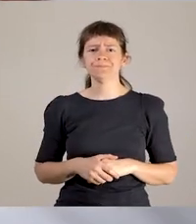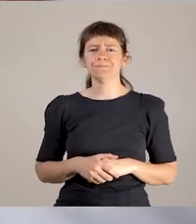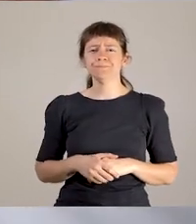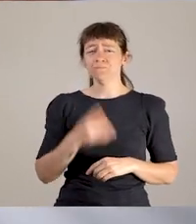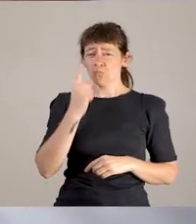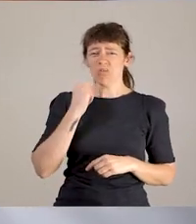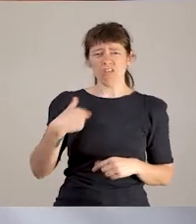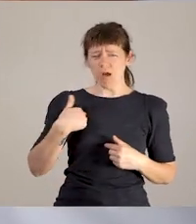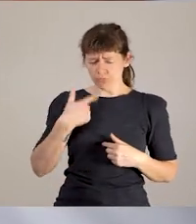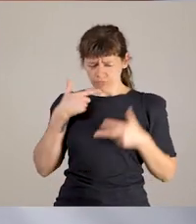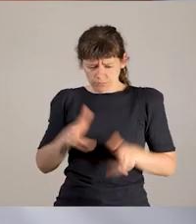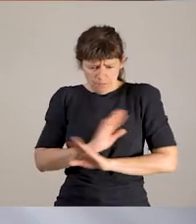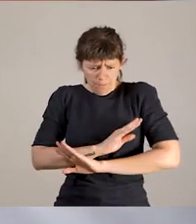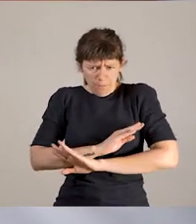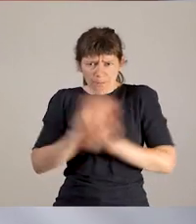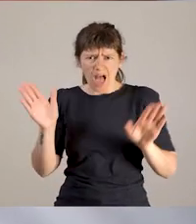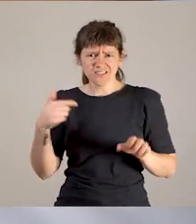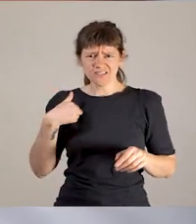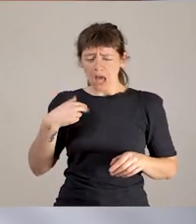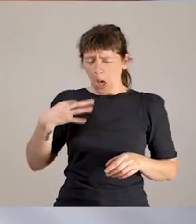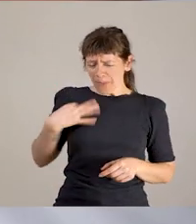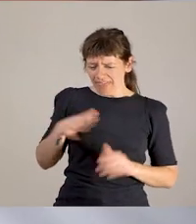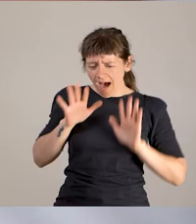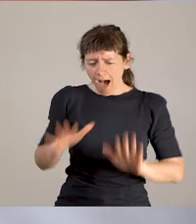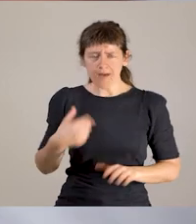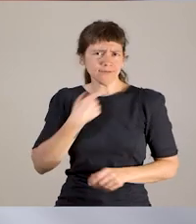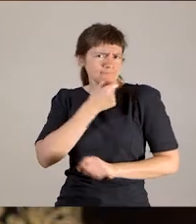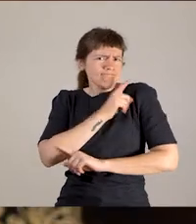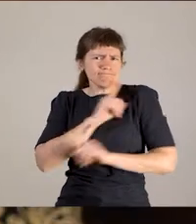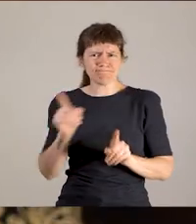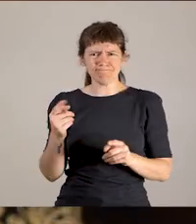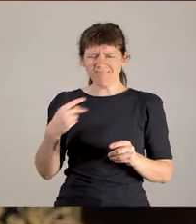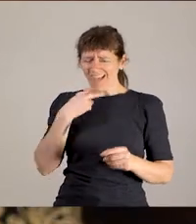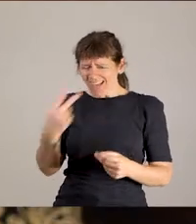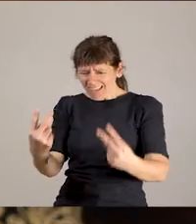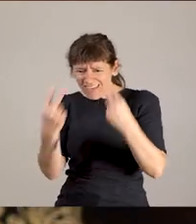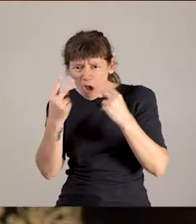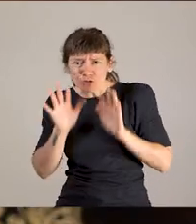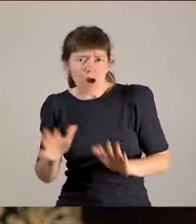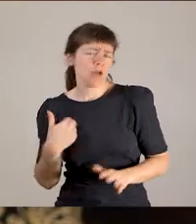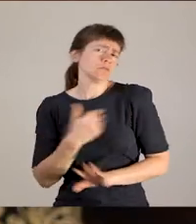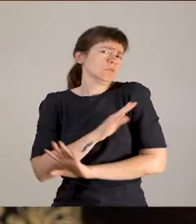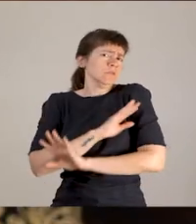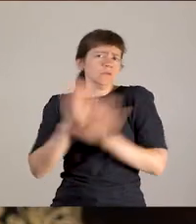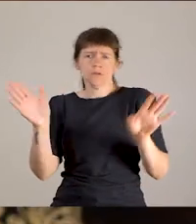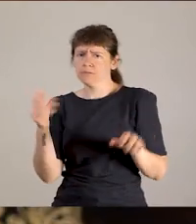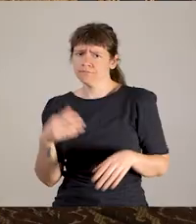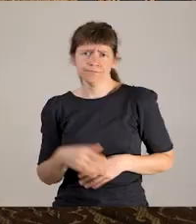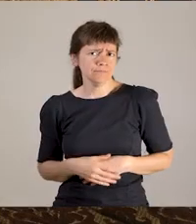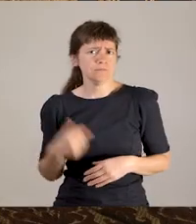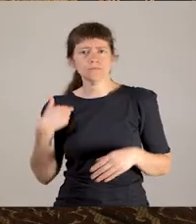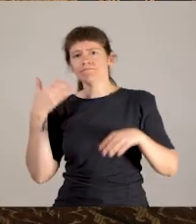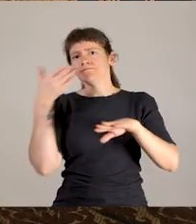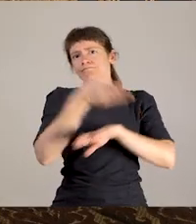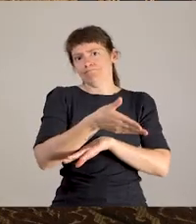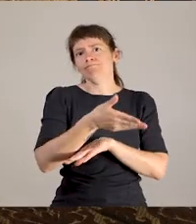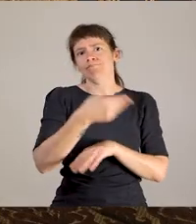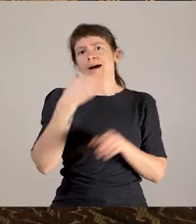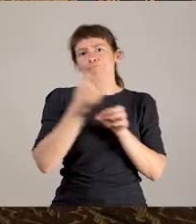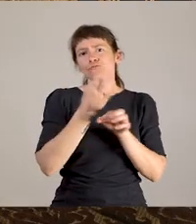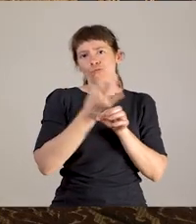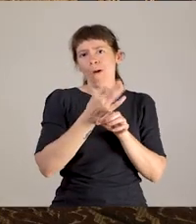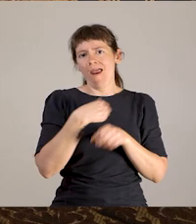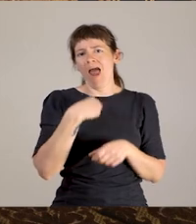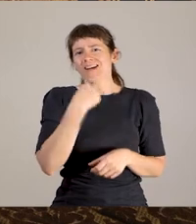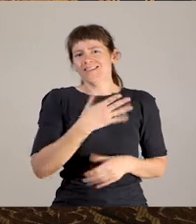Y dije, ya basta, no quiero esta vida para mis hijos, no quiero esta vida para mí, ya basta. Y ahí empecé a hablar. Primero hablé en la escuela de los